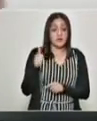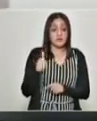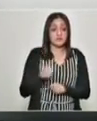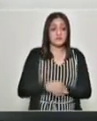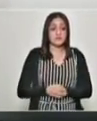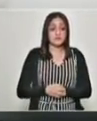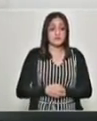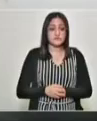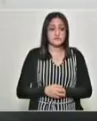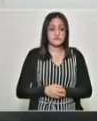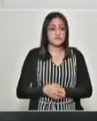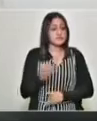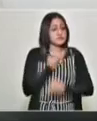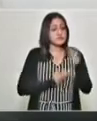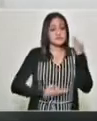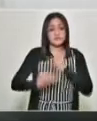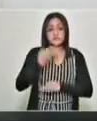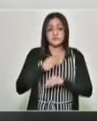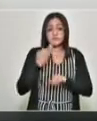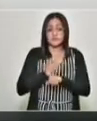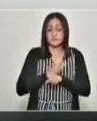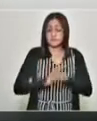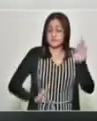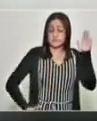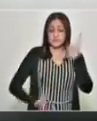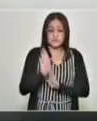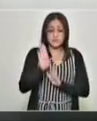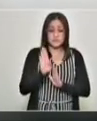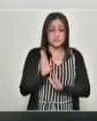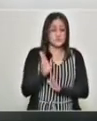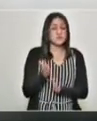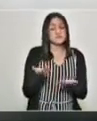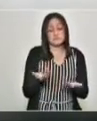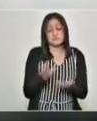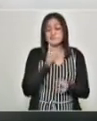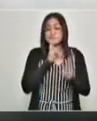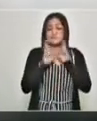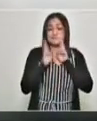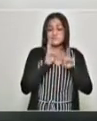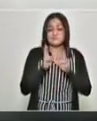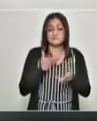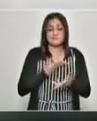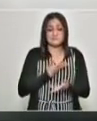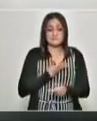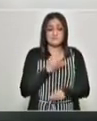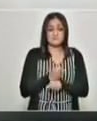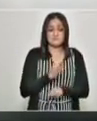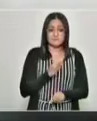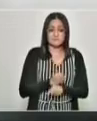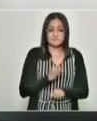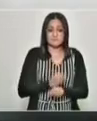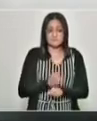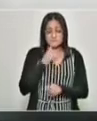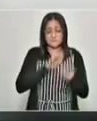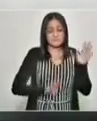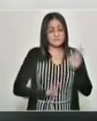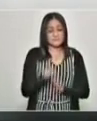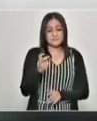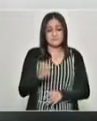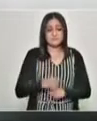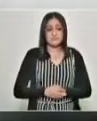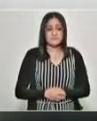agosto. Todos los incrementos de todos nuestros indicadores están a la alza,